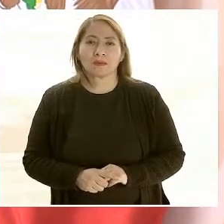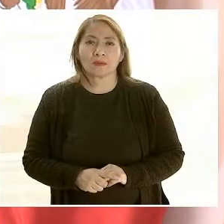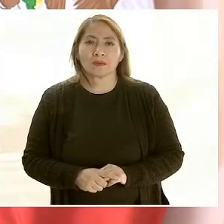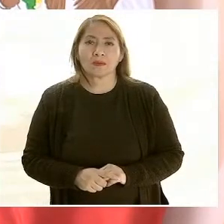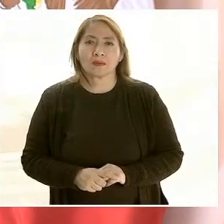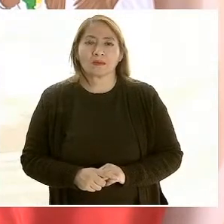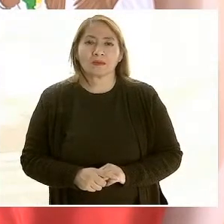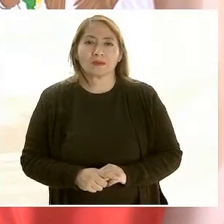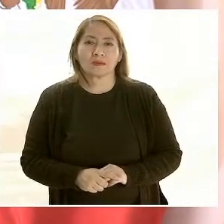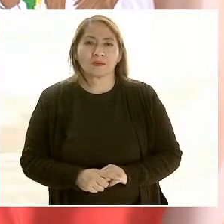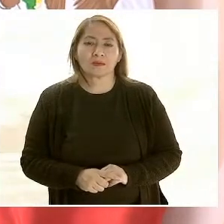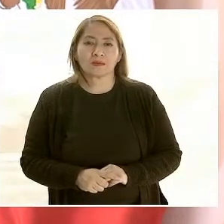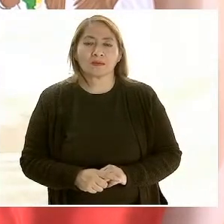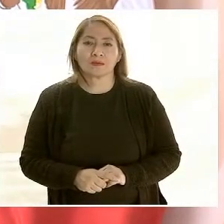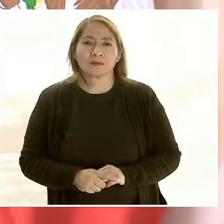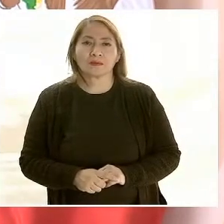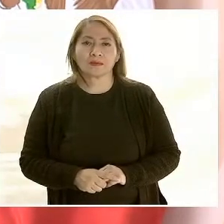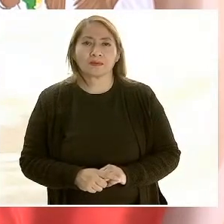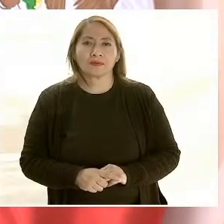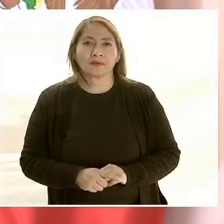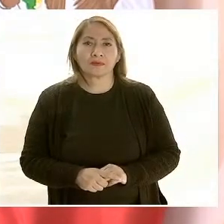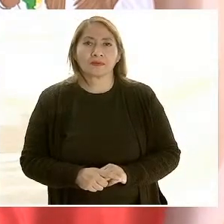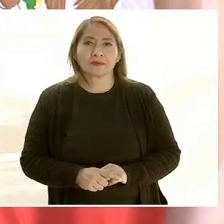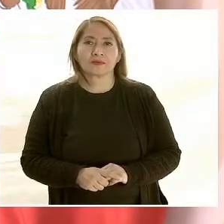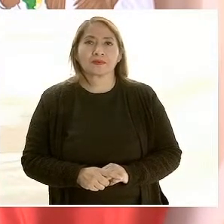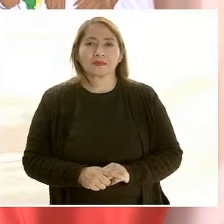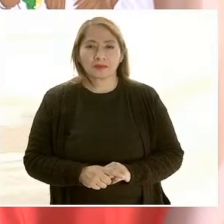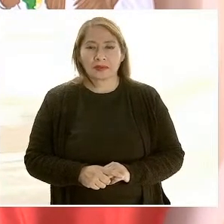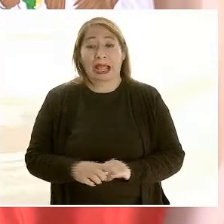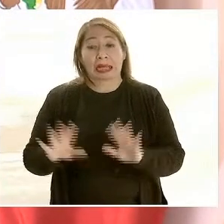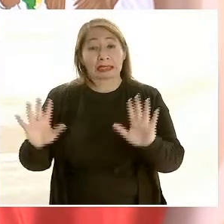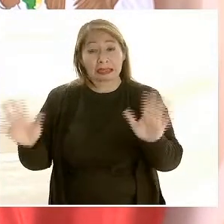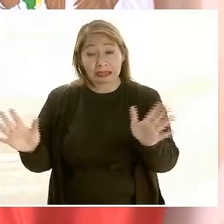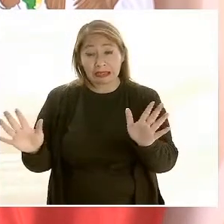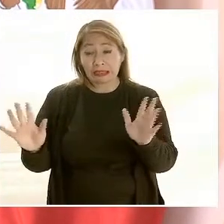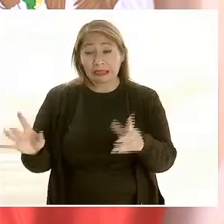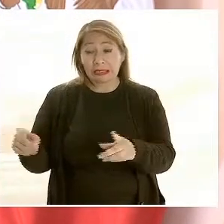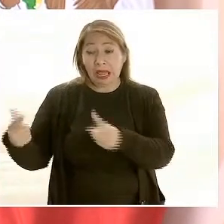los grupos de la delincuencia